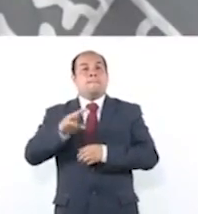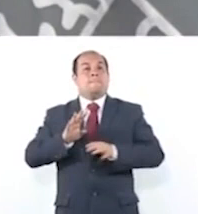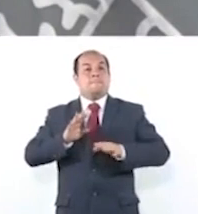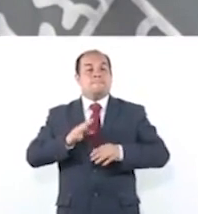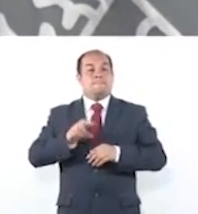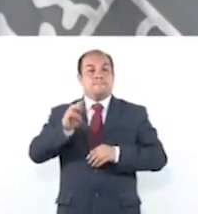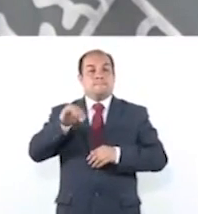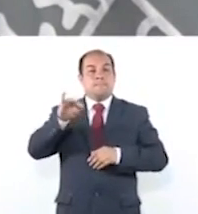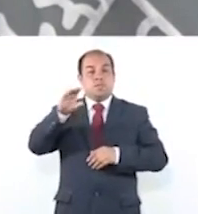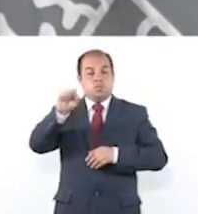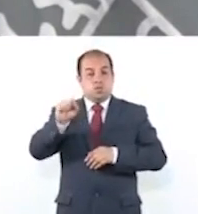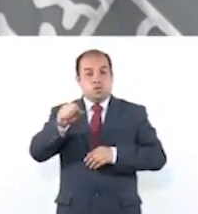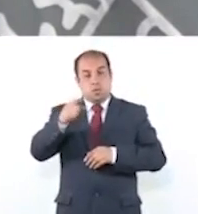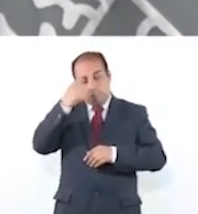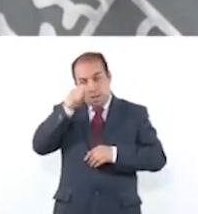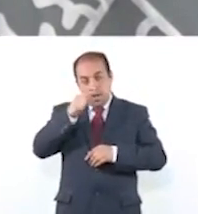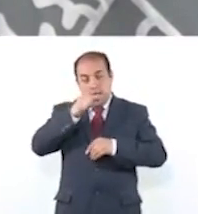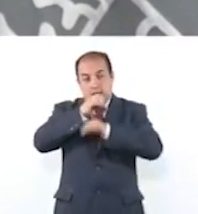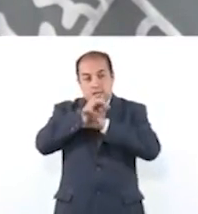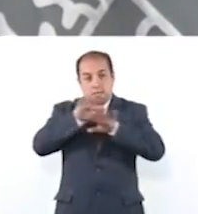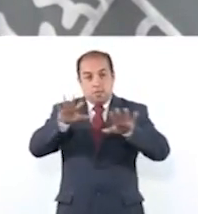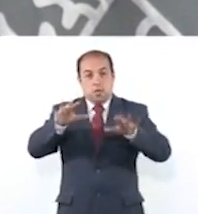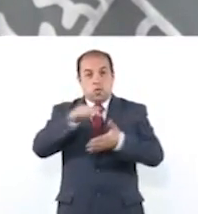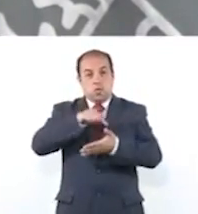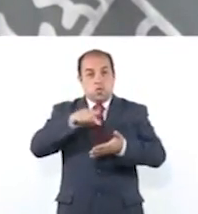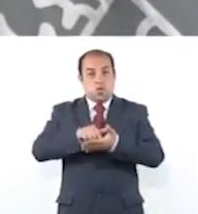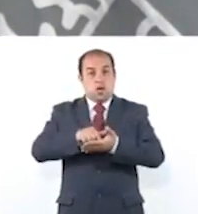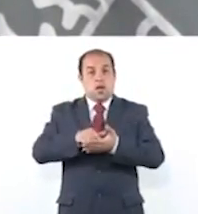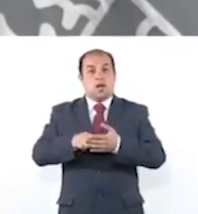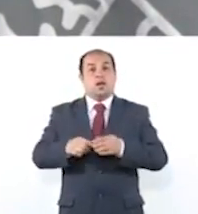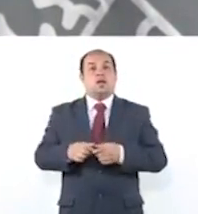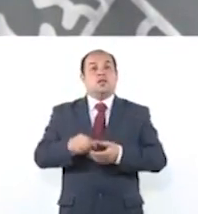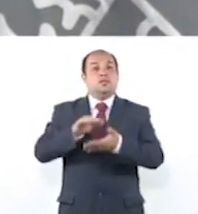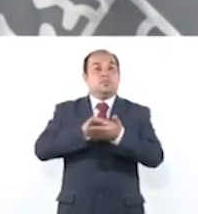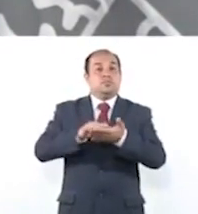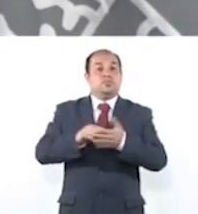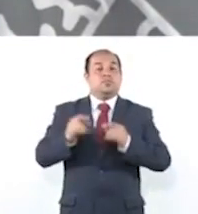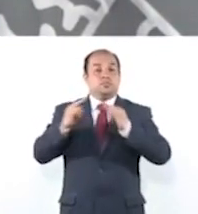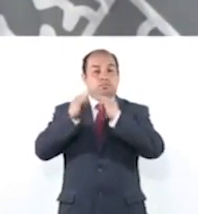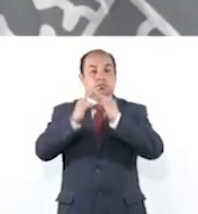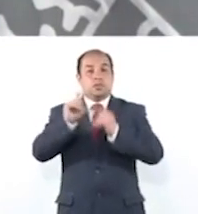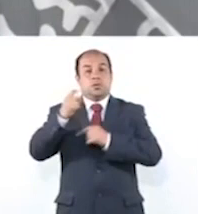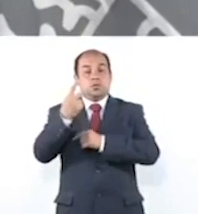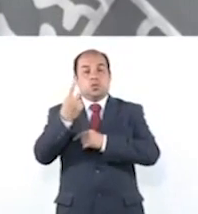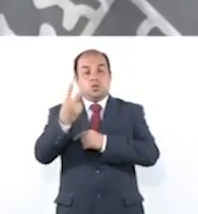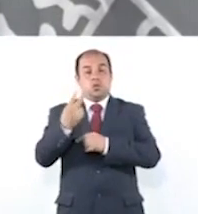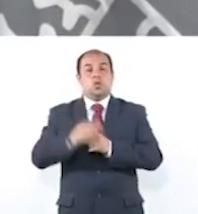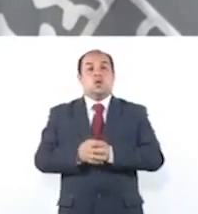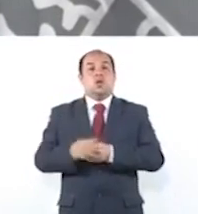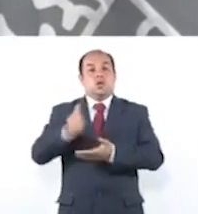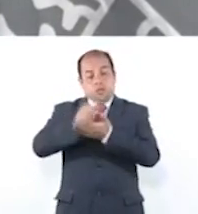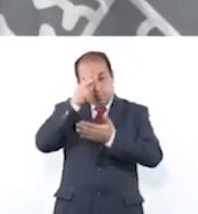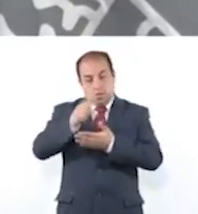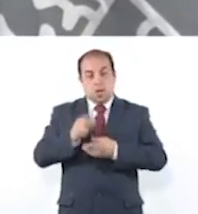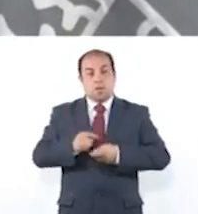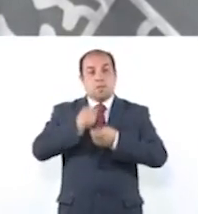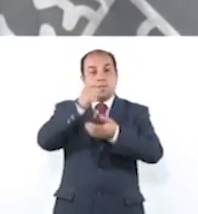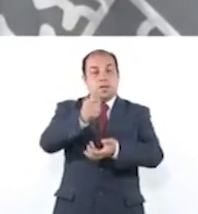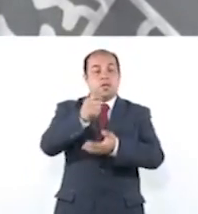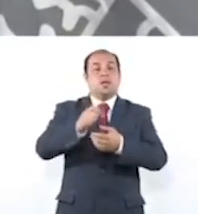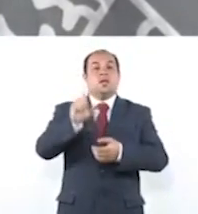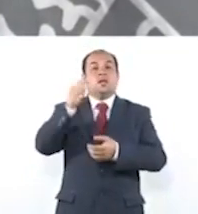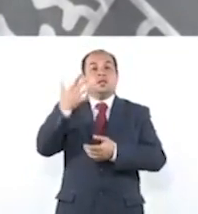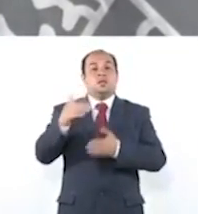puntos de concentración de la campaña electoral. Y 22, la Ciudad de México aportará 5 millones de pesos para las ediciones de